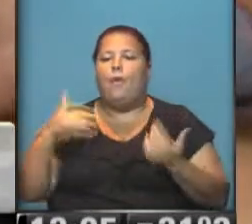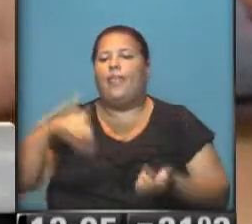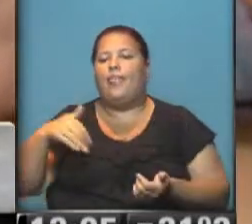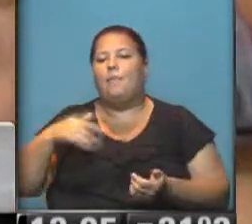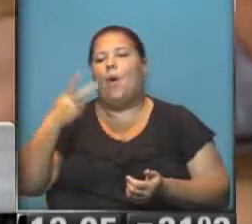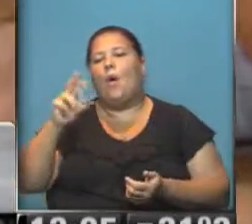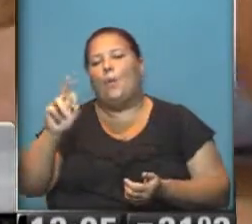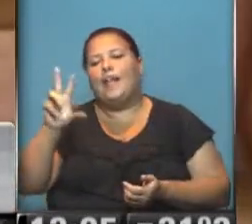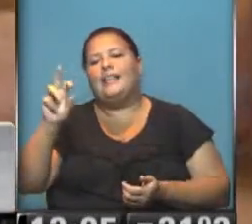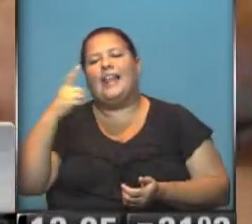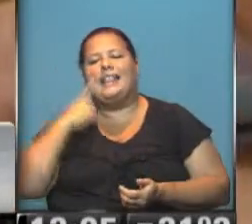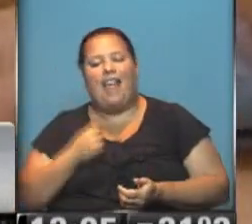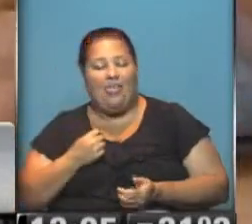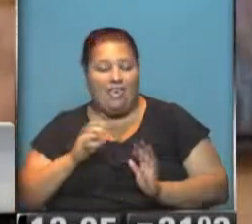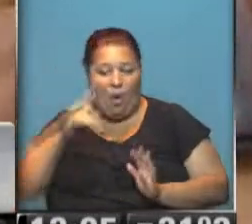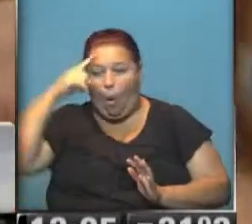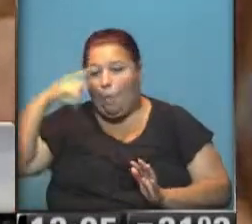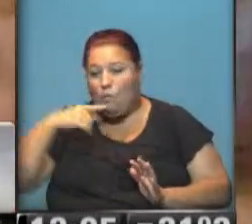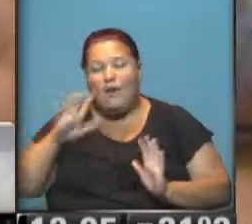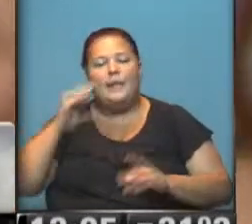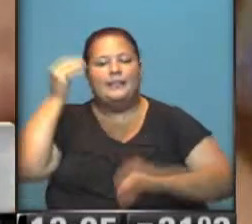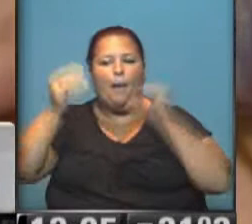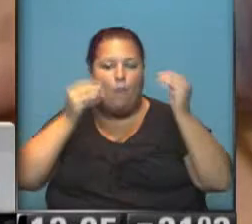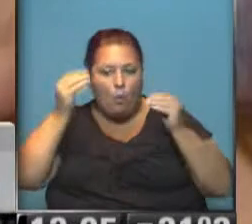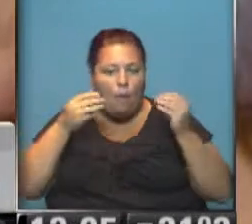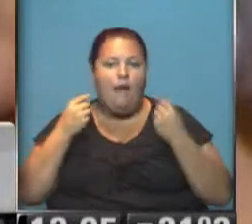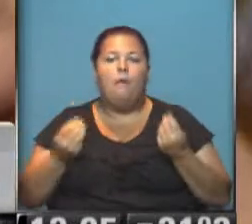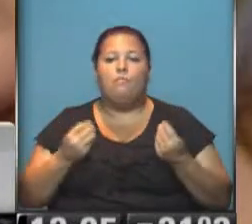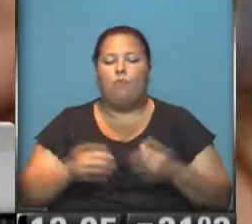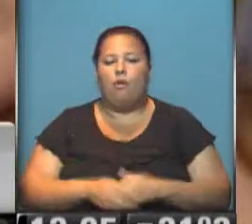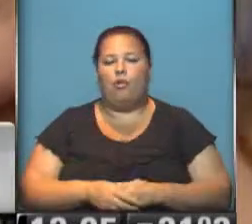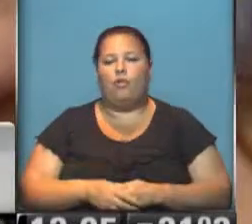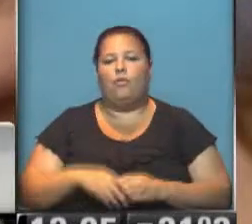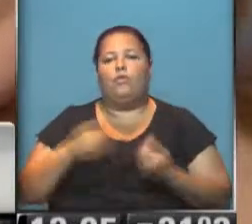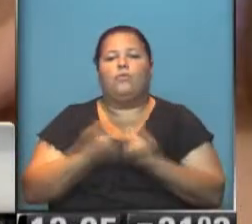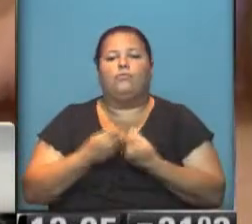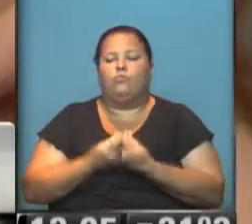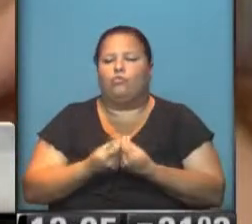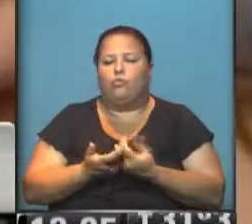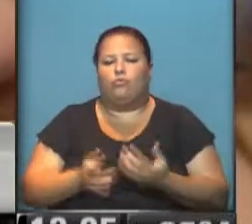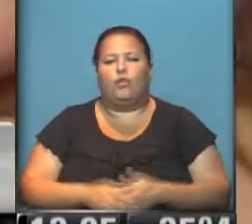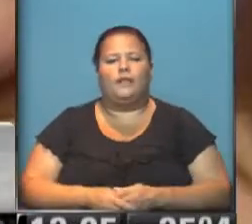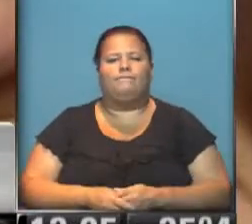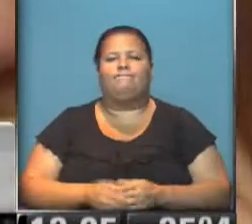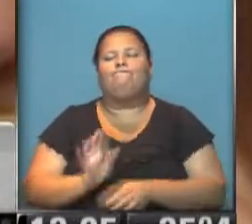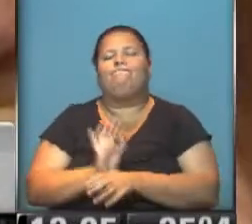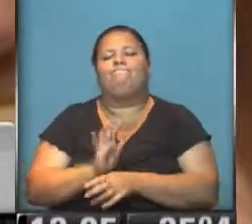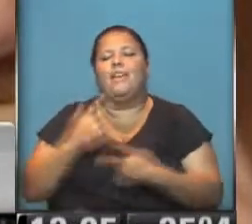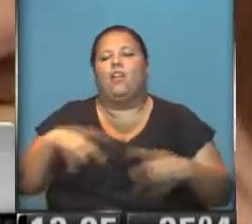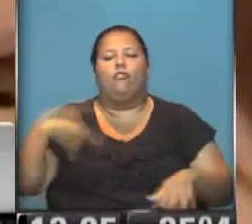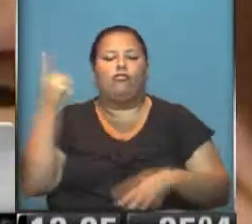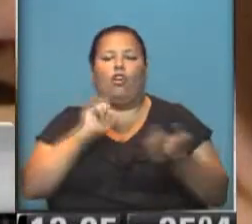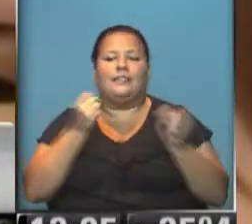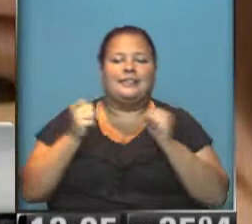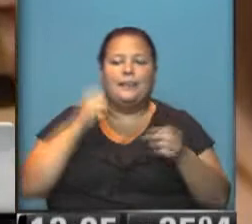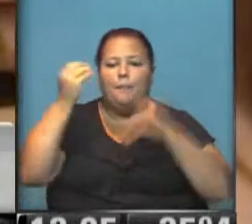hasta 20 y 30 días, que eso la tiene preocupada por la cantidad de, digamos, por el nivel de ansiedad